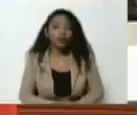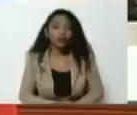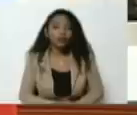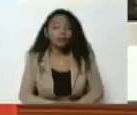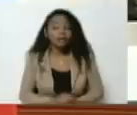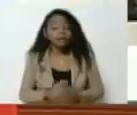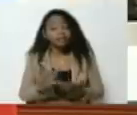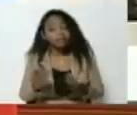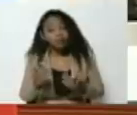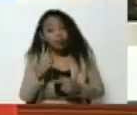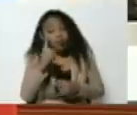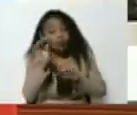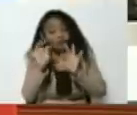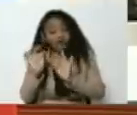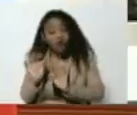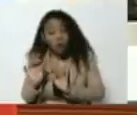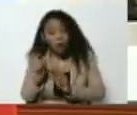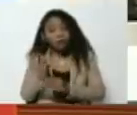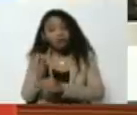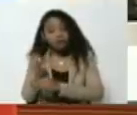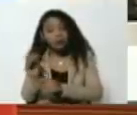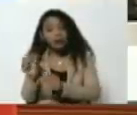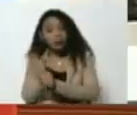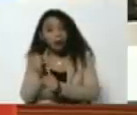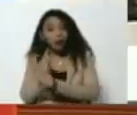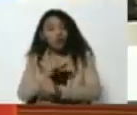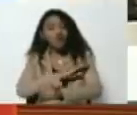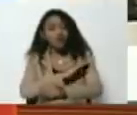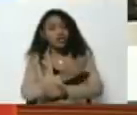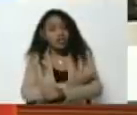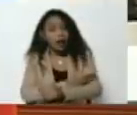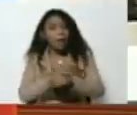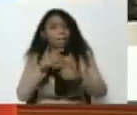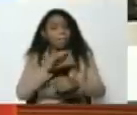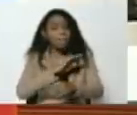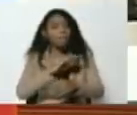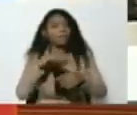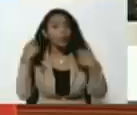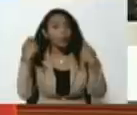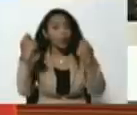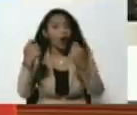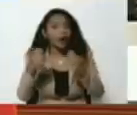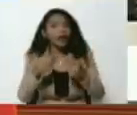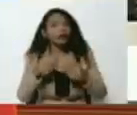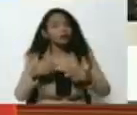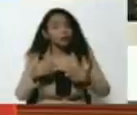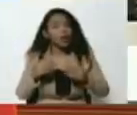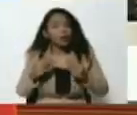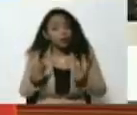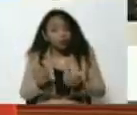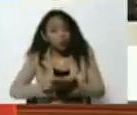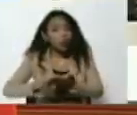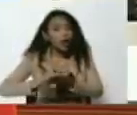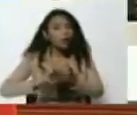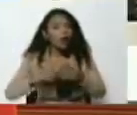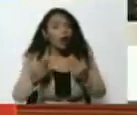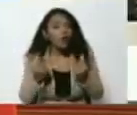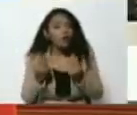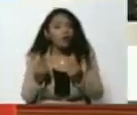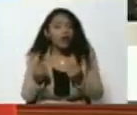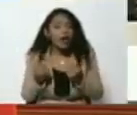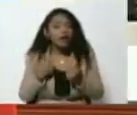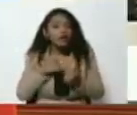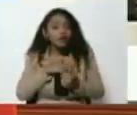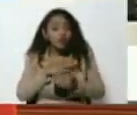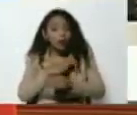Así que por un lado vamos trabajando, fortaleciendo el poder popular, recuperando la economía, y por otro lado tenemos